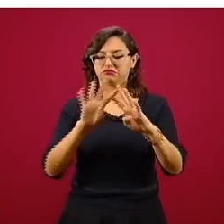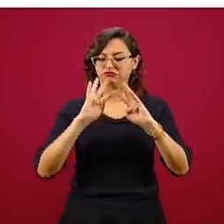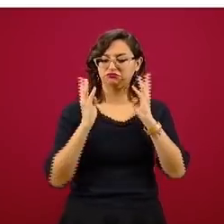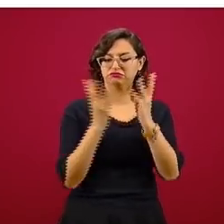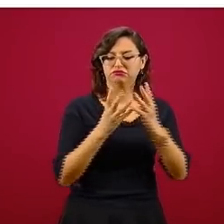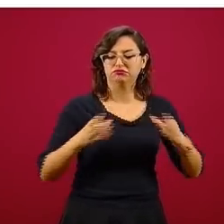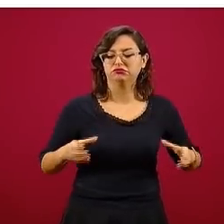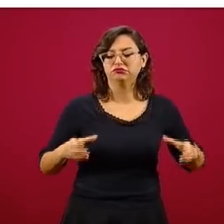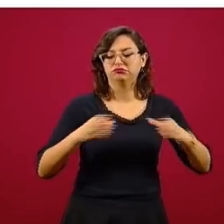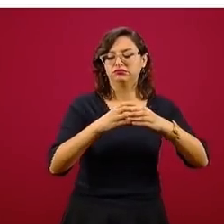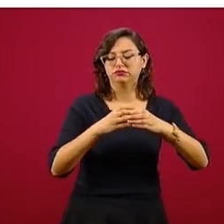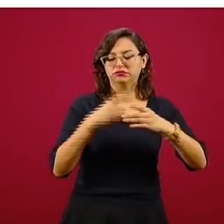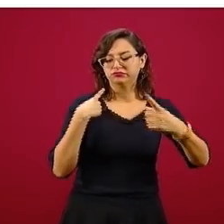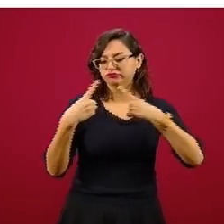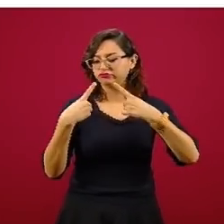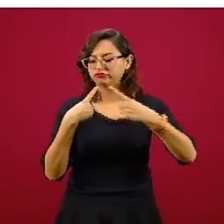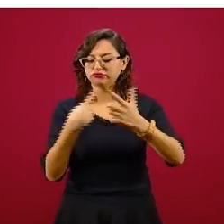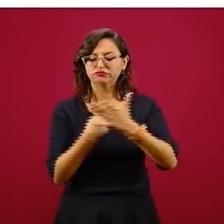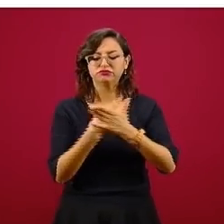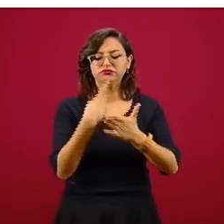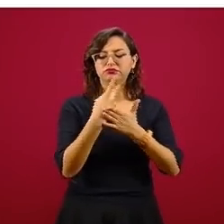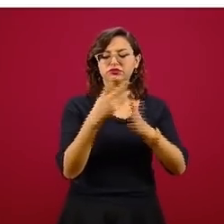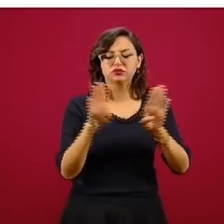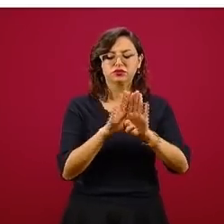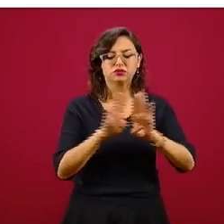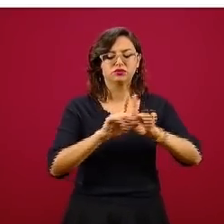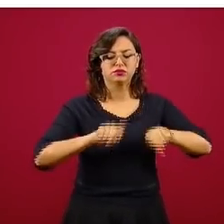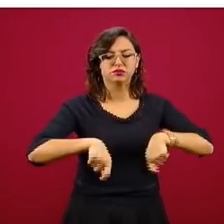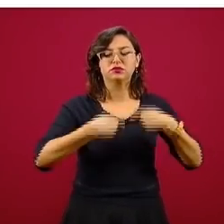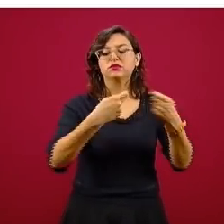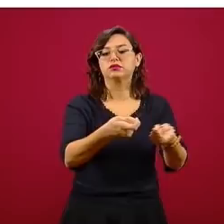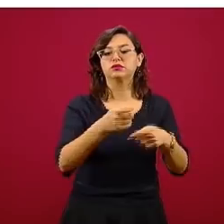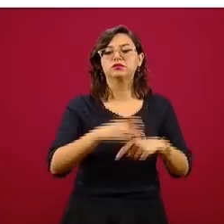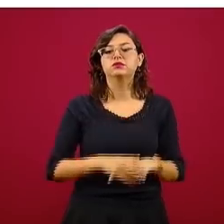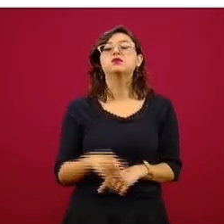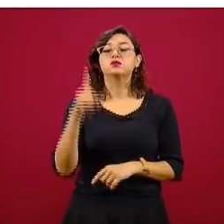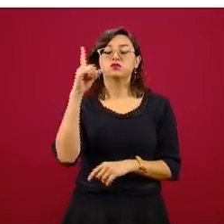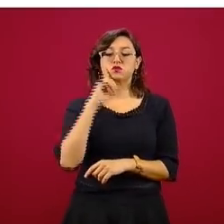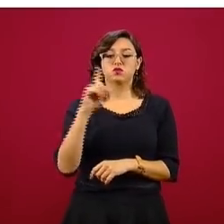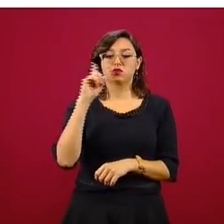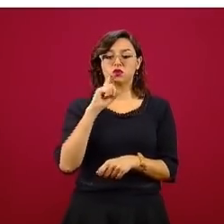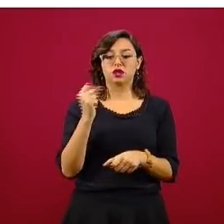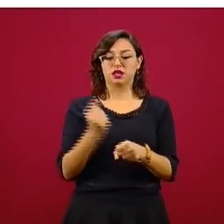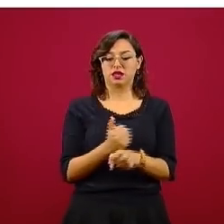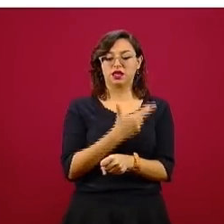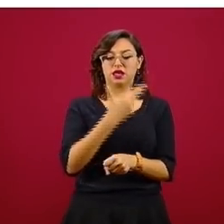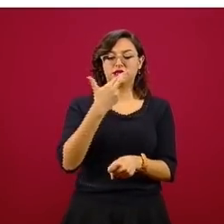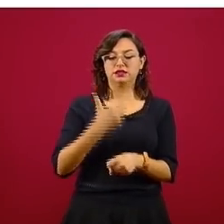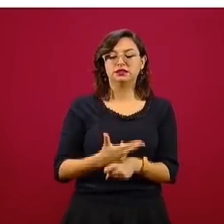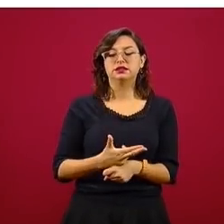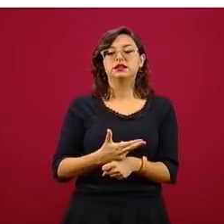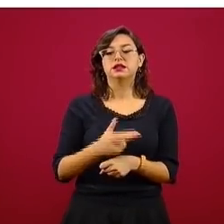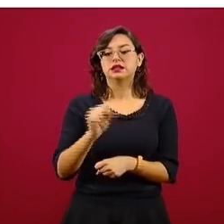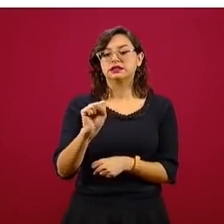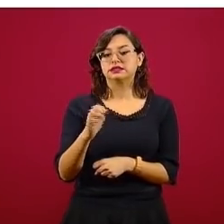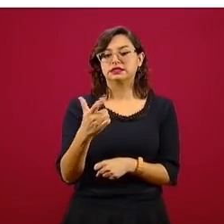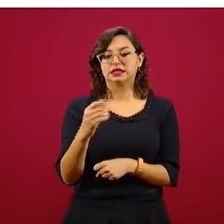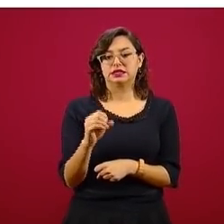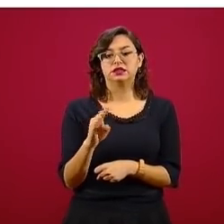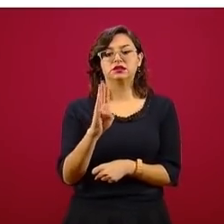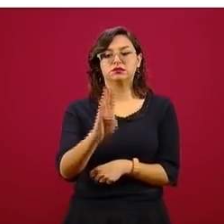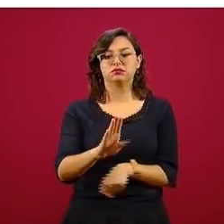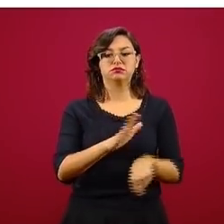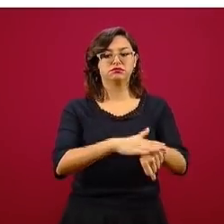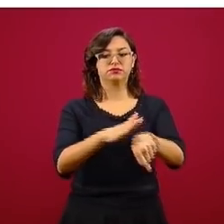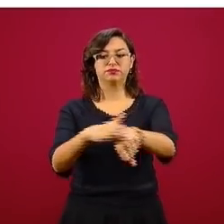de manera muy diligente, la Secretaria de Gobernación convocó a este consejo, que tuvo una